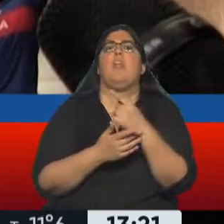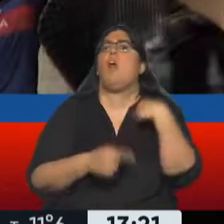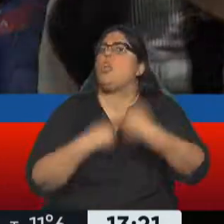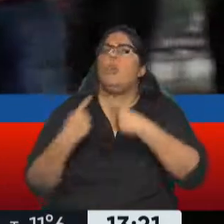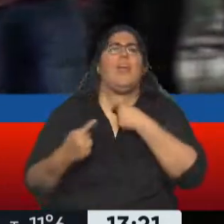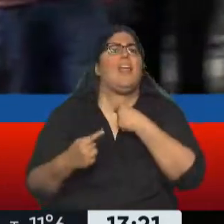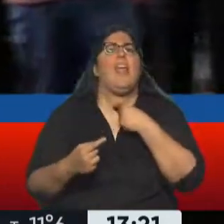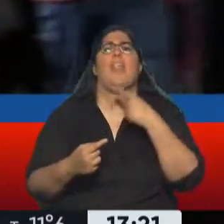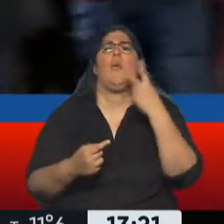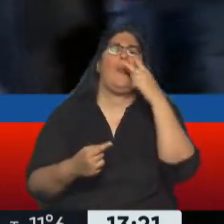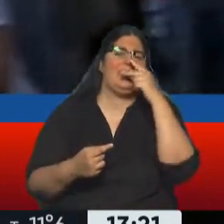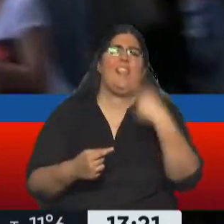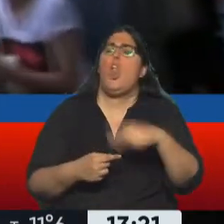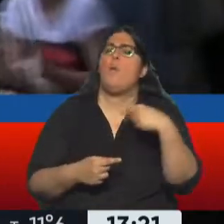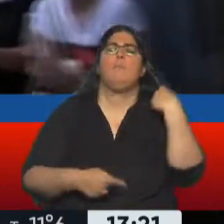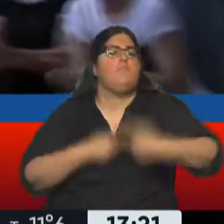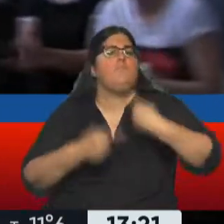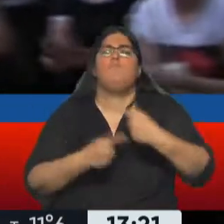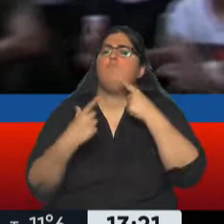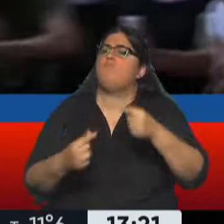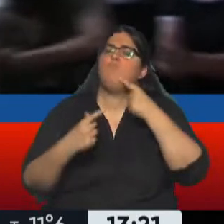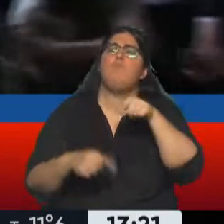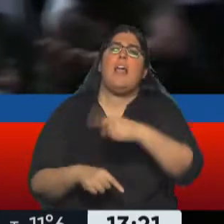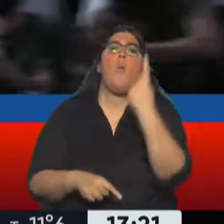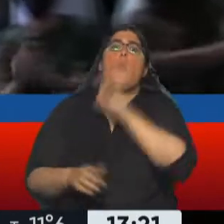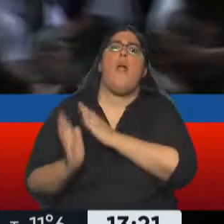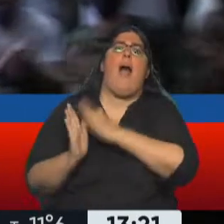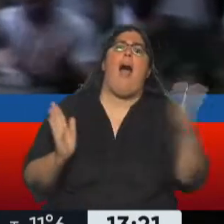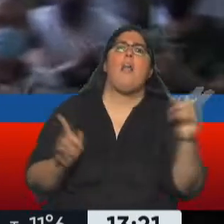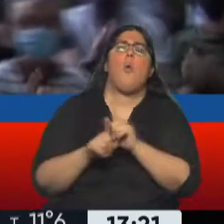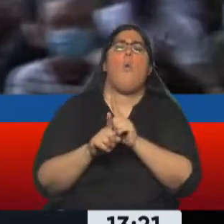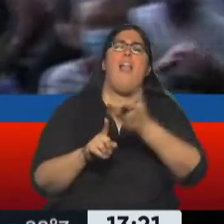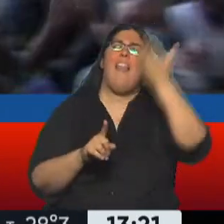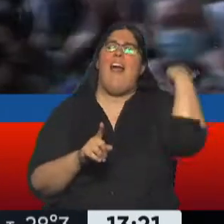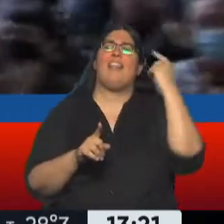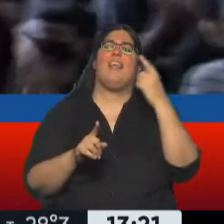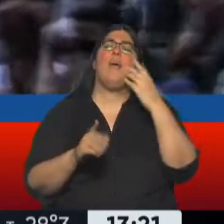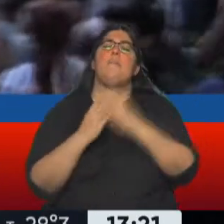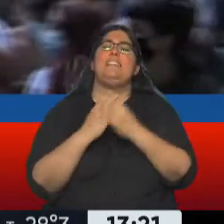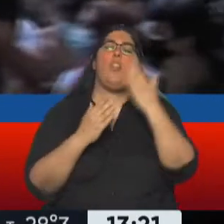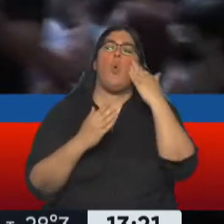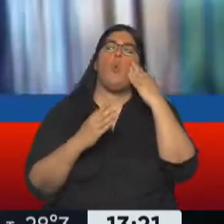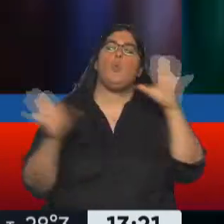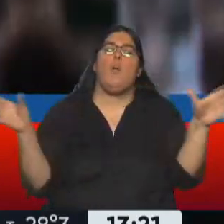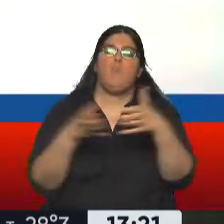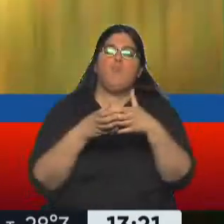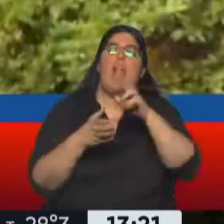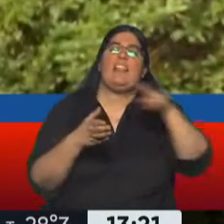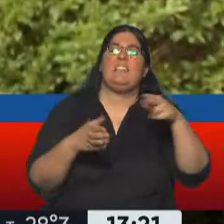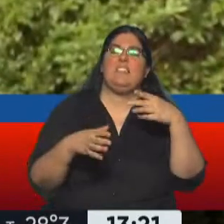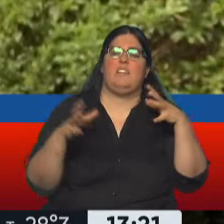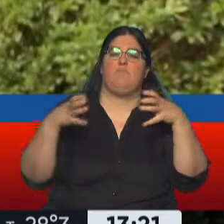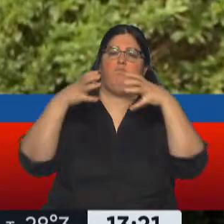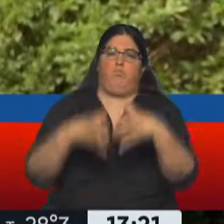hasta el 27 de noviembre, fecha en la que se conmemorará un año del plantón de artistas frente al Ministerio de Cultura.